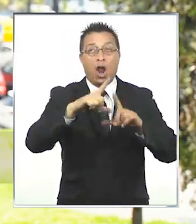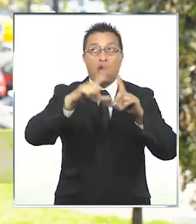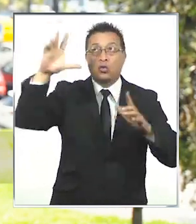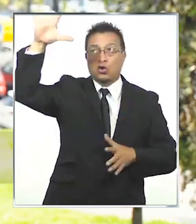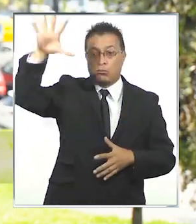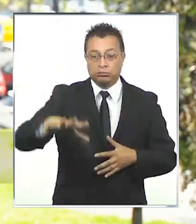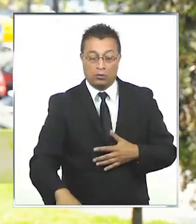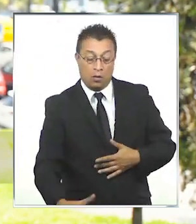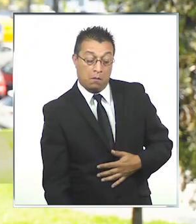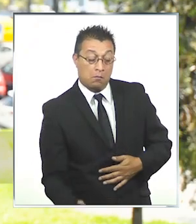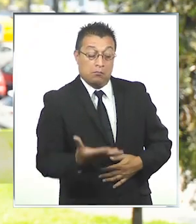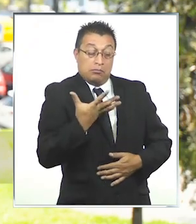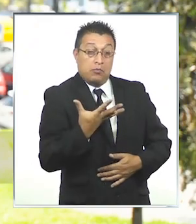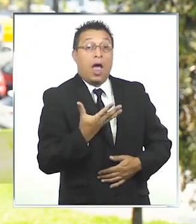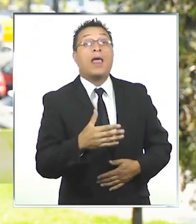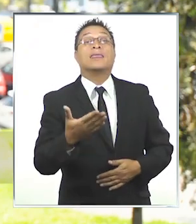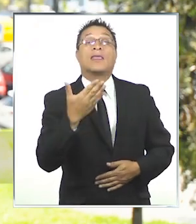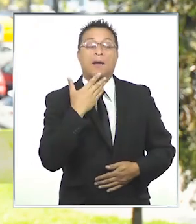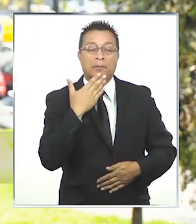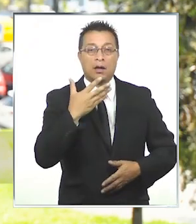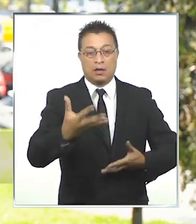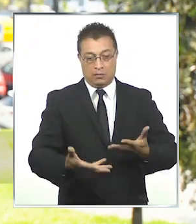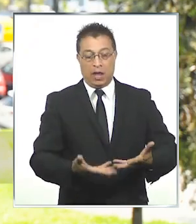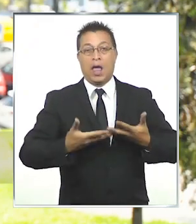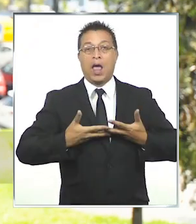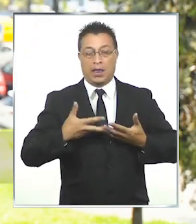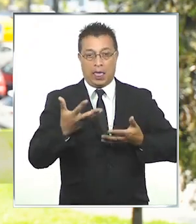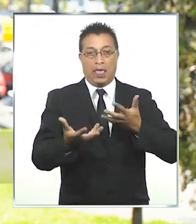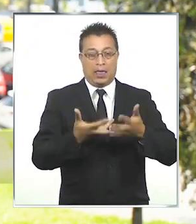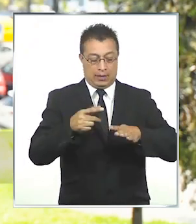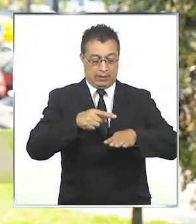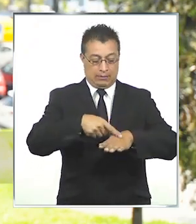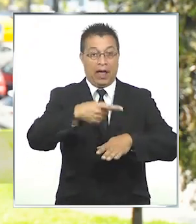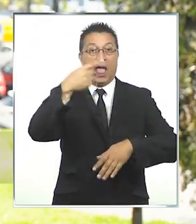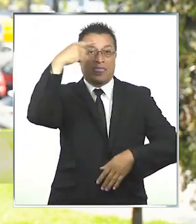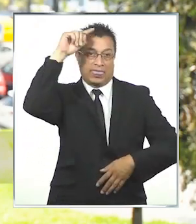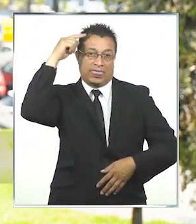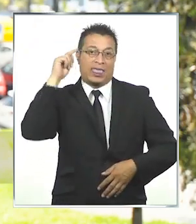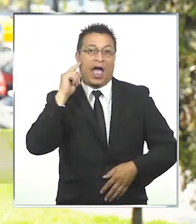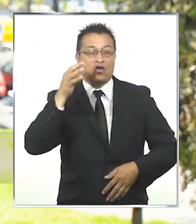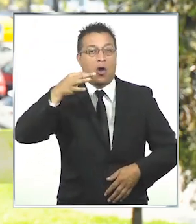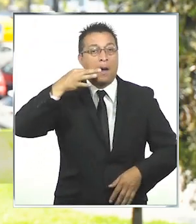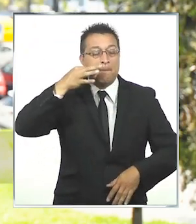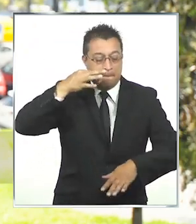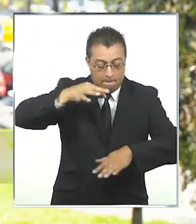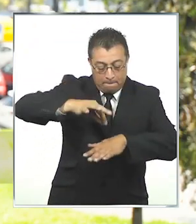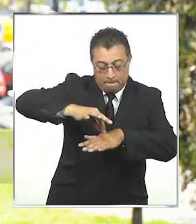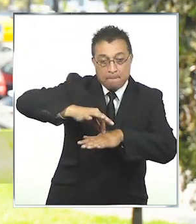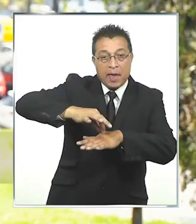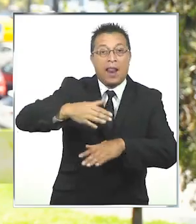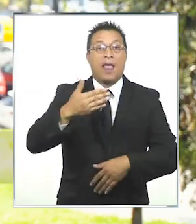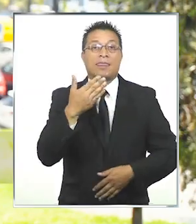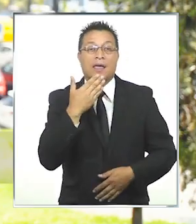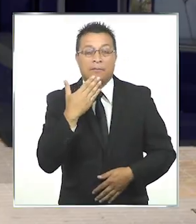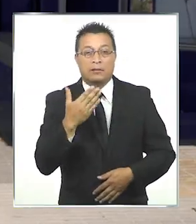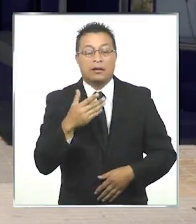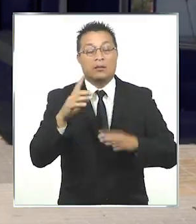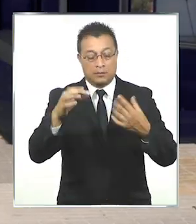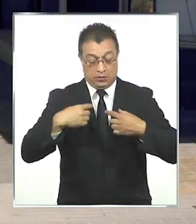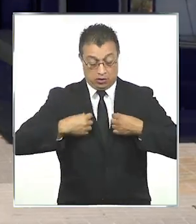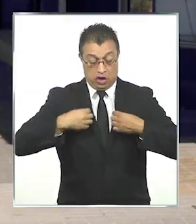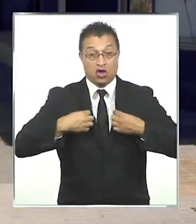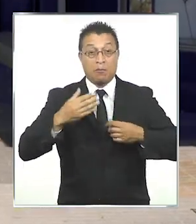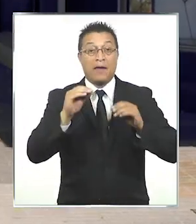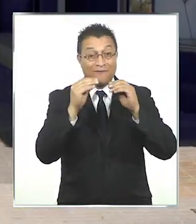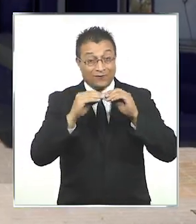luz reflejada que te quema, tal vez no en forma tan importante, pero que también provoca daño directo sobre la piel.